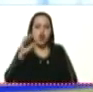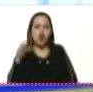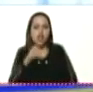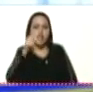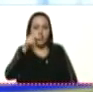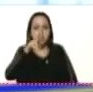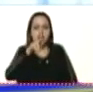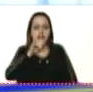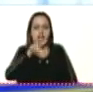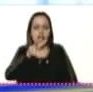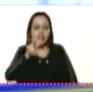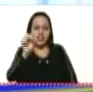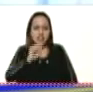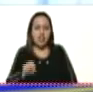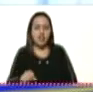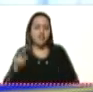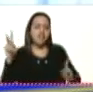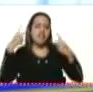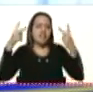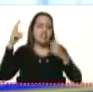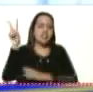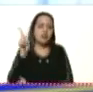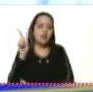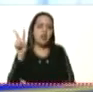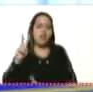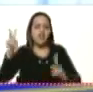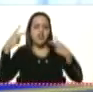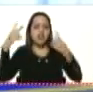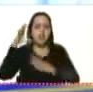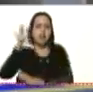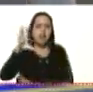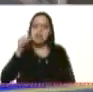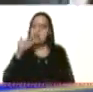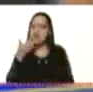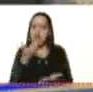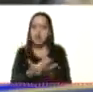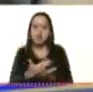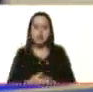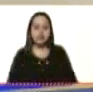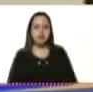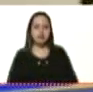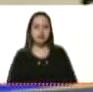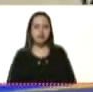Venezuela! ¡Viva la patria! Muchísimas gracias.